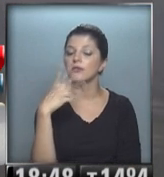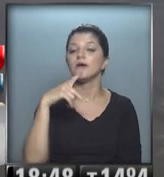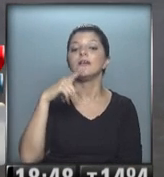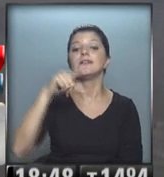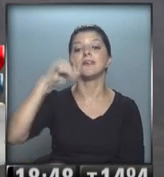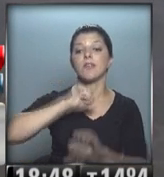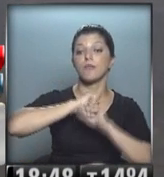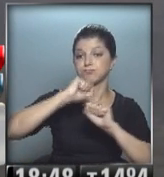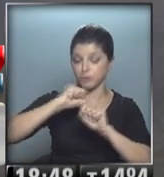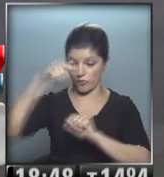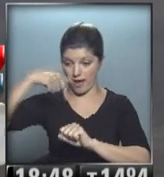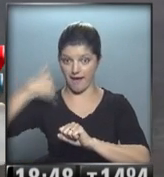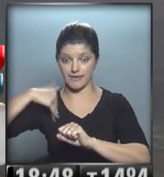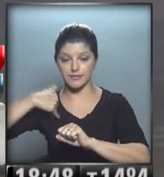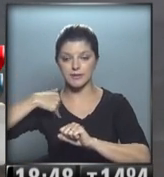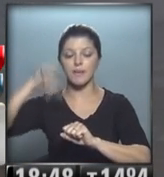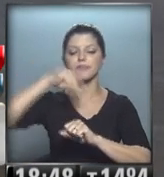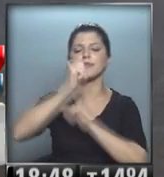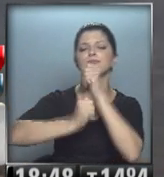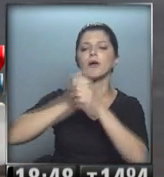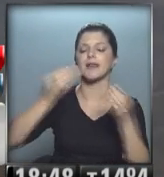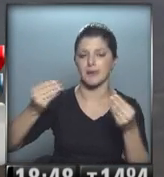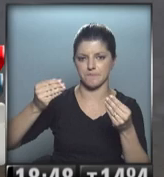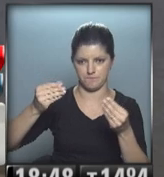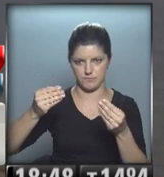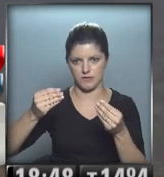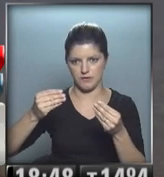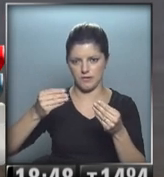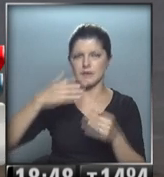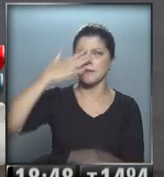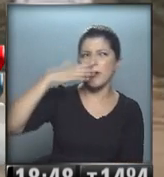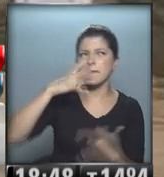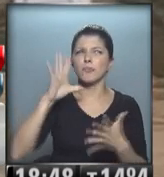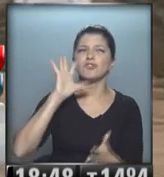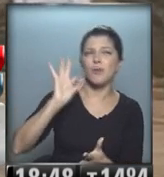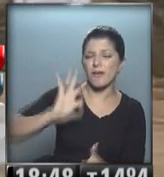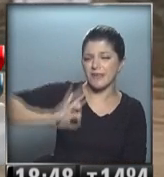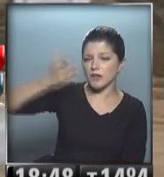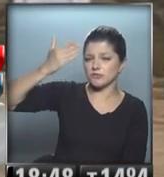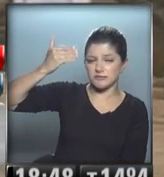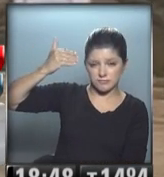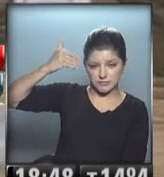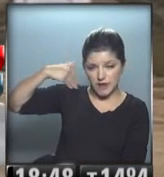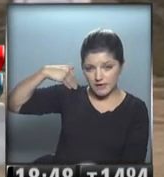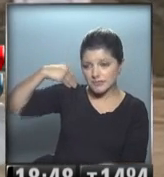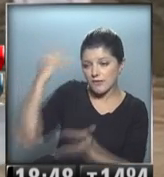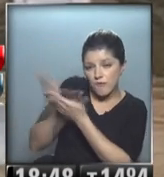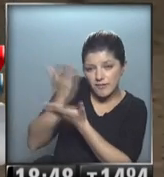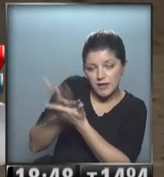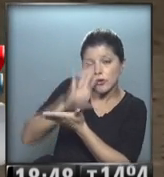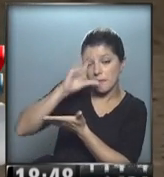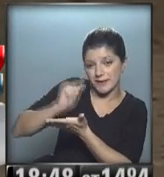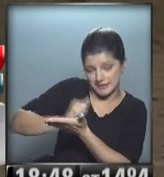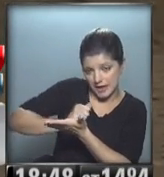de la Argentina, es una fábrica que después de, casi 50 años fabricaciones militares